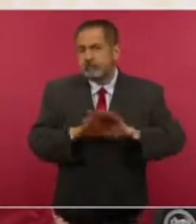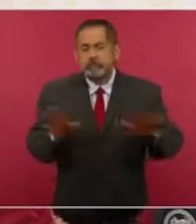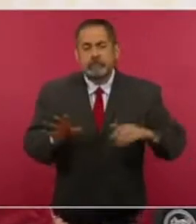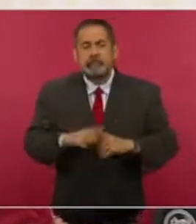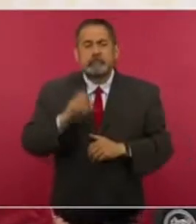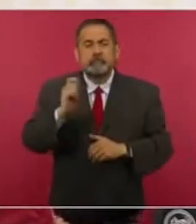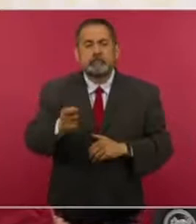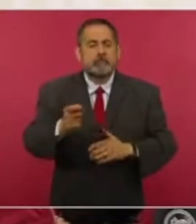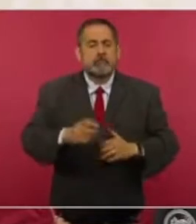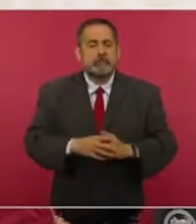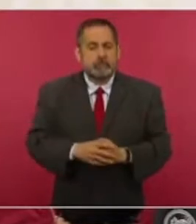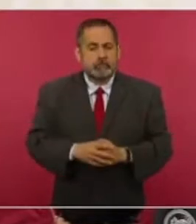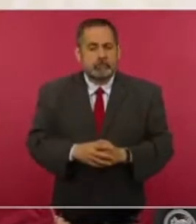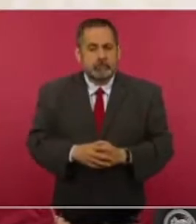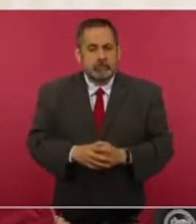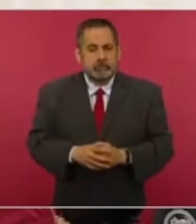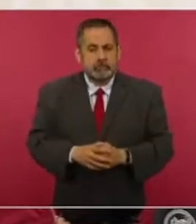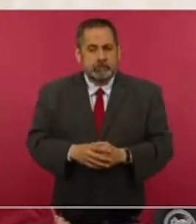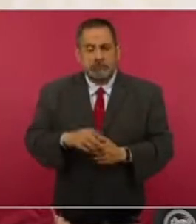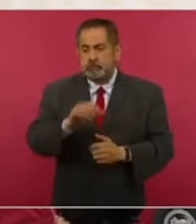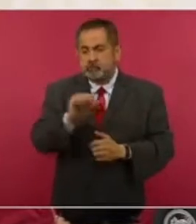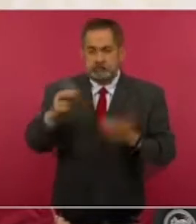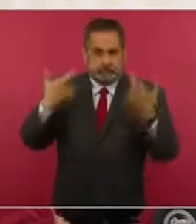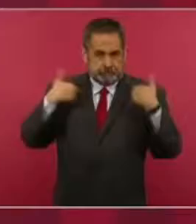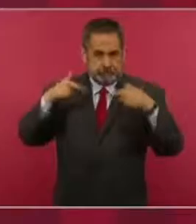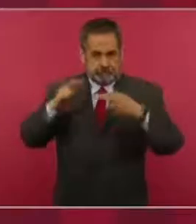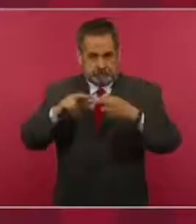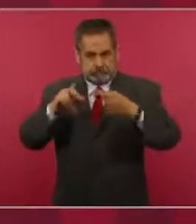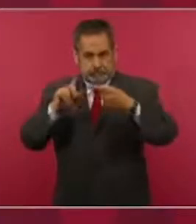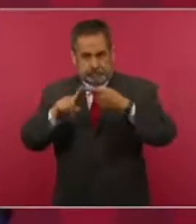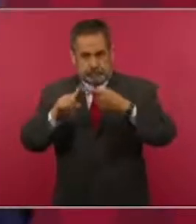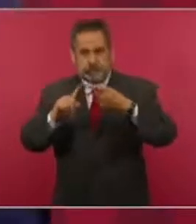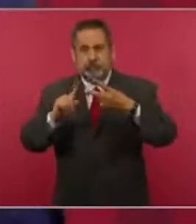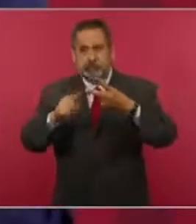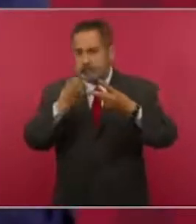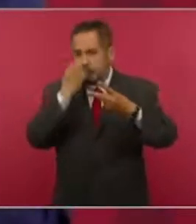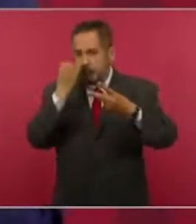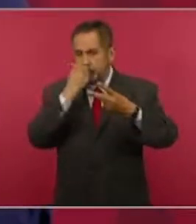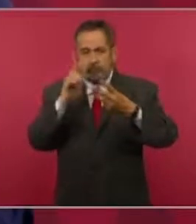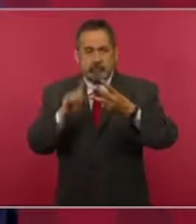recapitulando, es maestros, escuela,